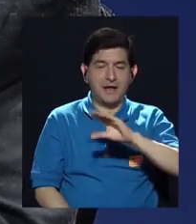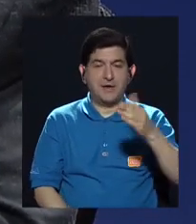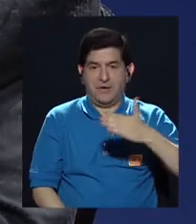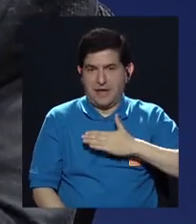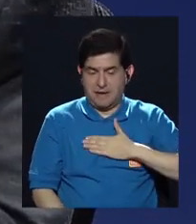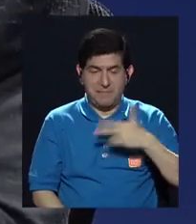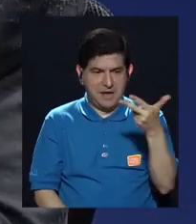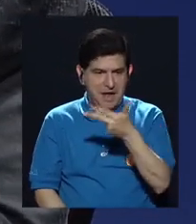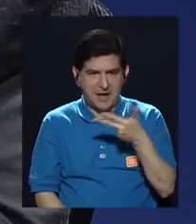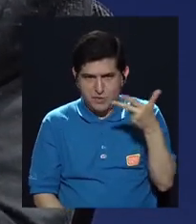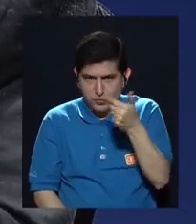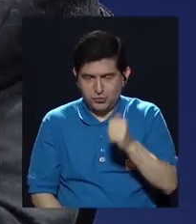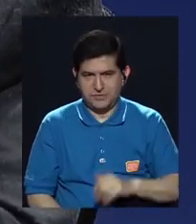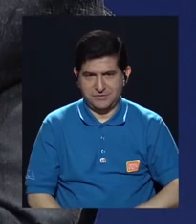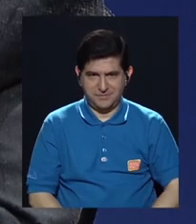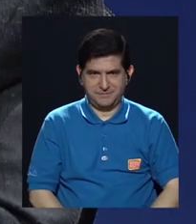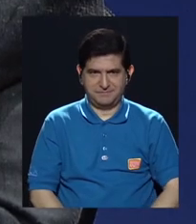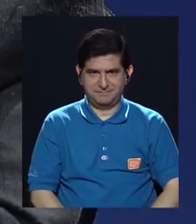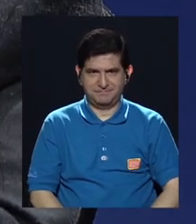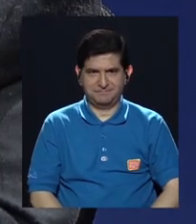a mí. A los tres nos pasó